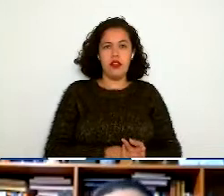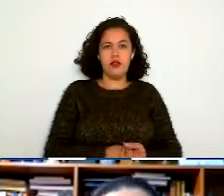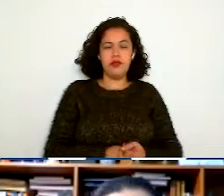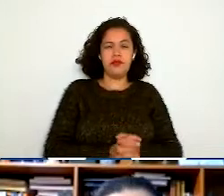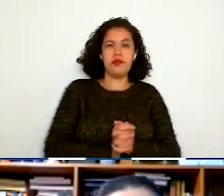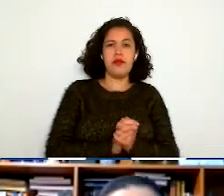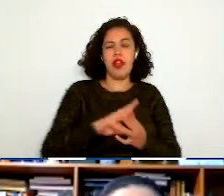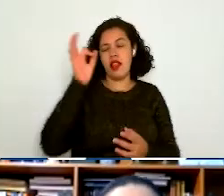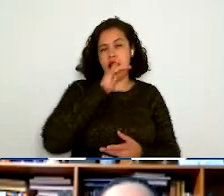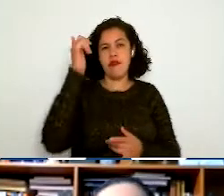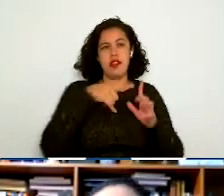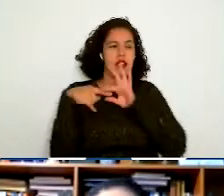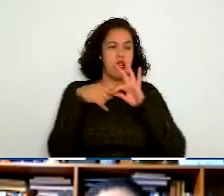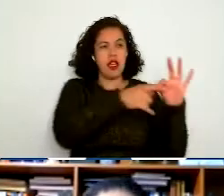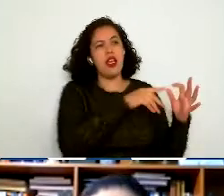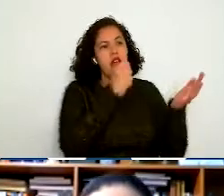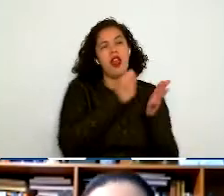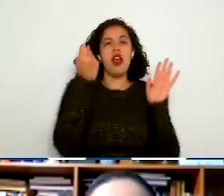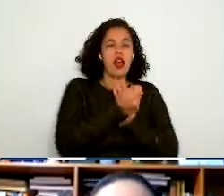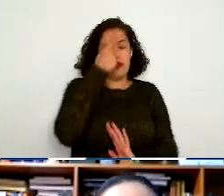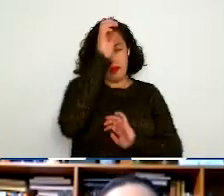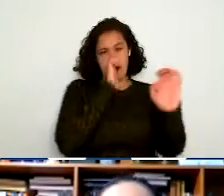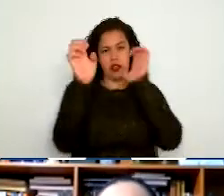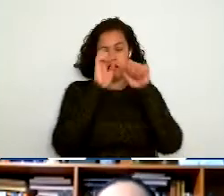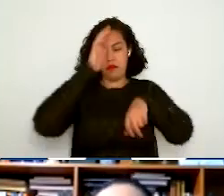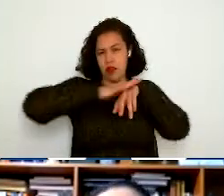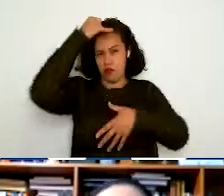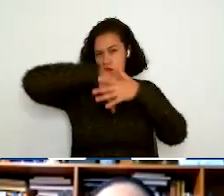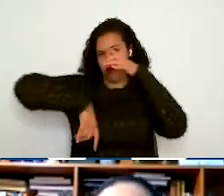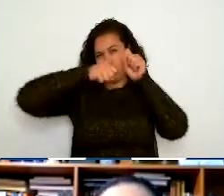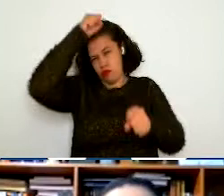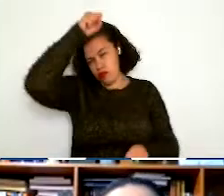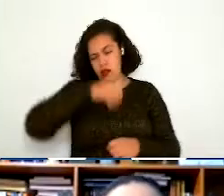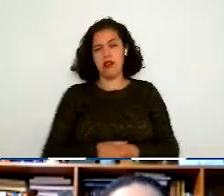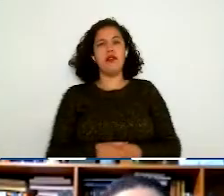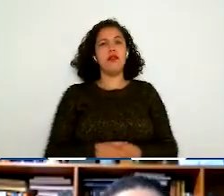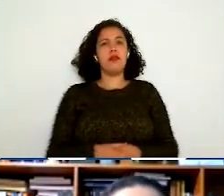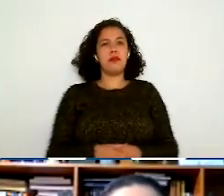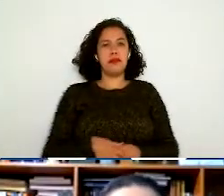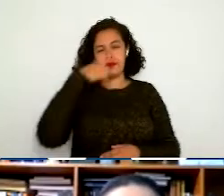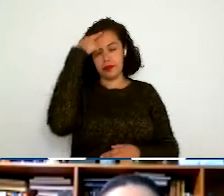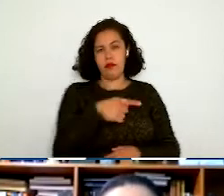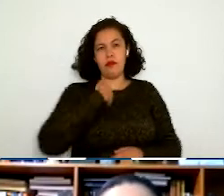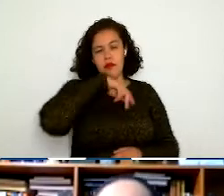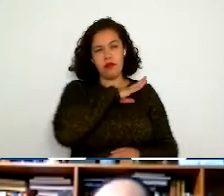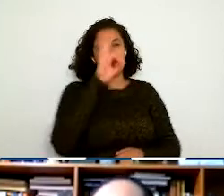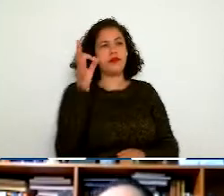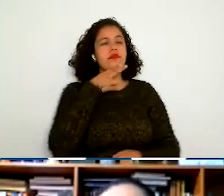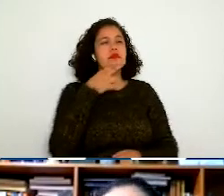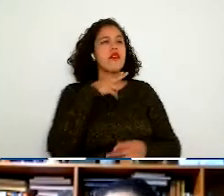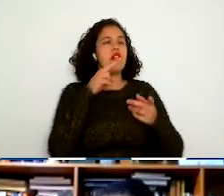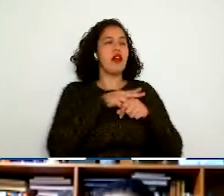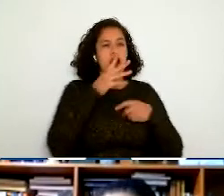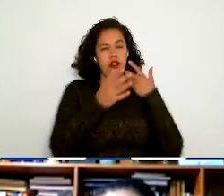guías de entrevista, utilizar técnicas como entrevistas con profundidad, que realmente pueda explorar cualitativamente qué opina